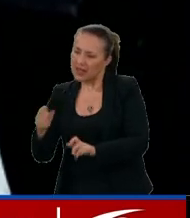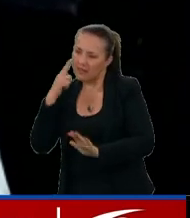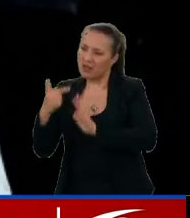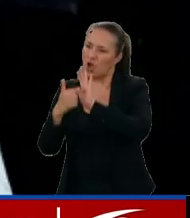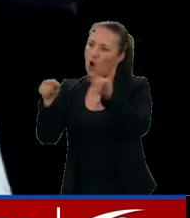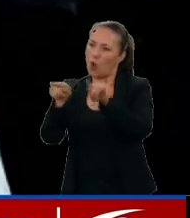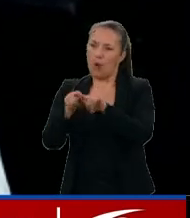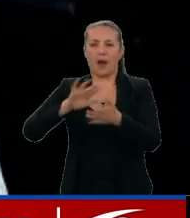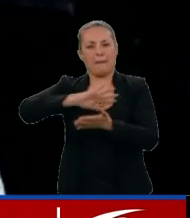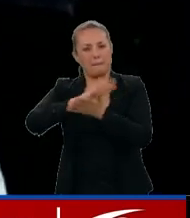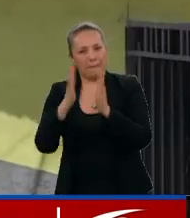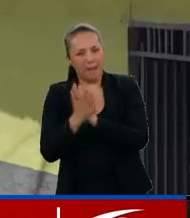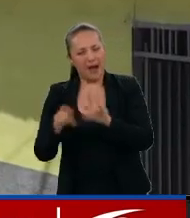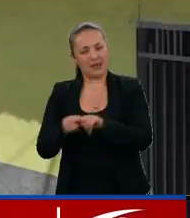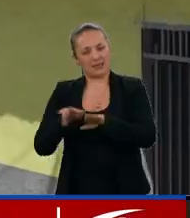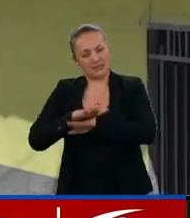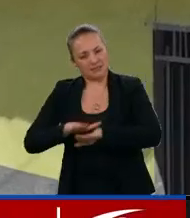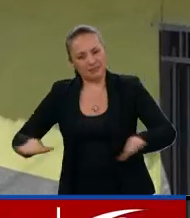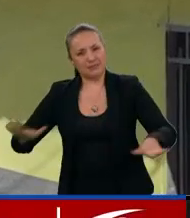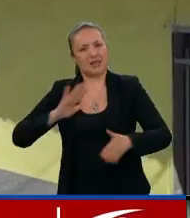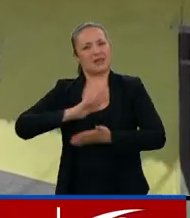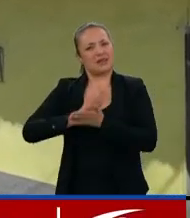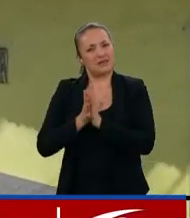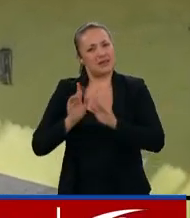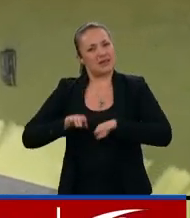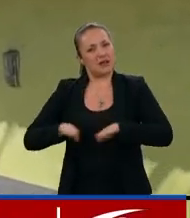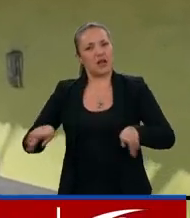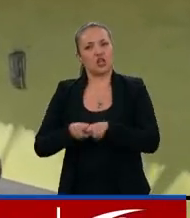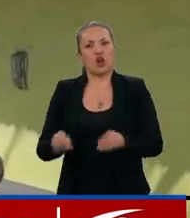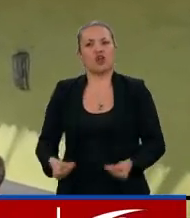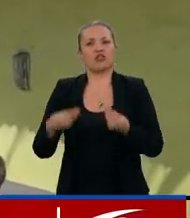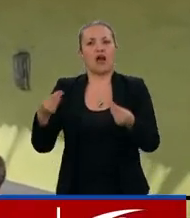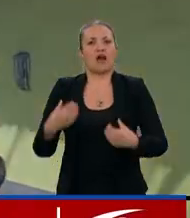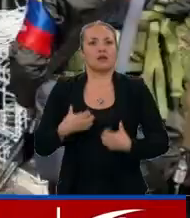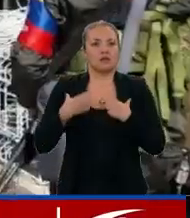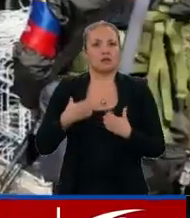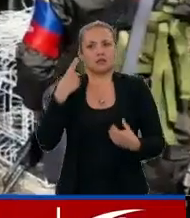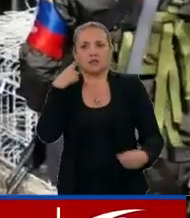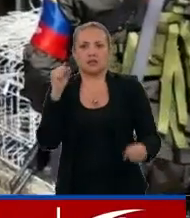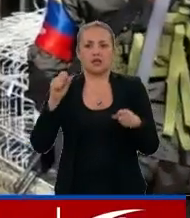tranquilidad, acciones que no incrementen el miedo y la zozobra en nuestra región.